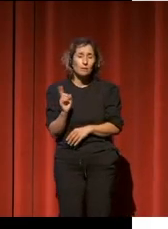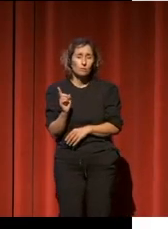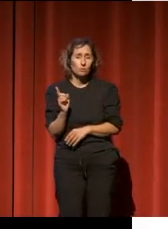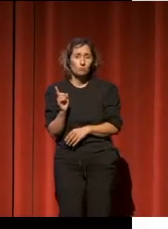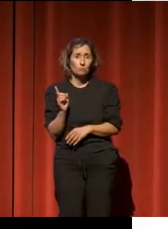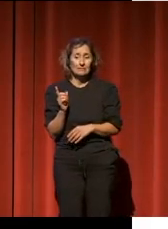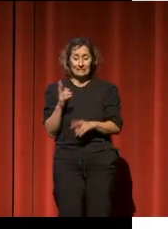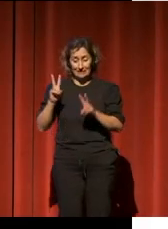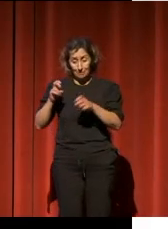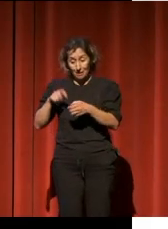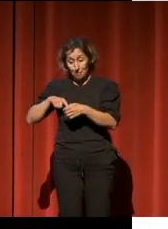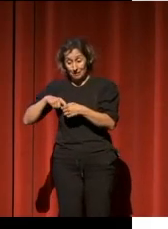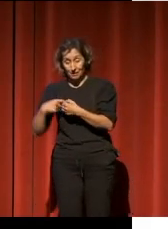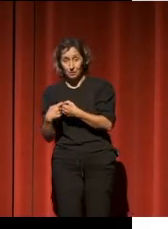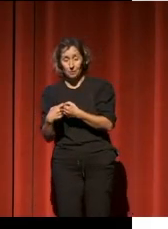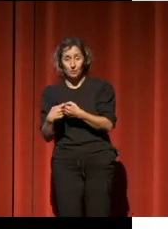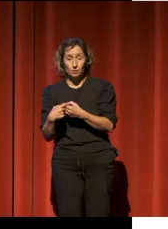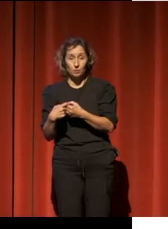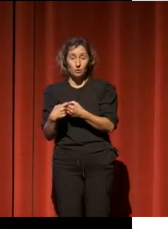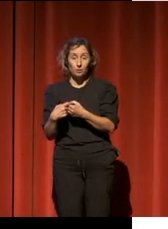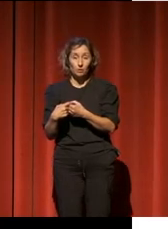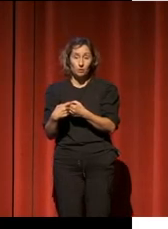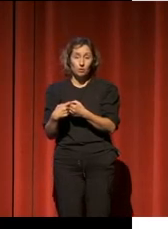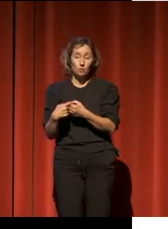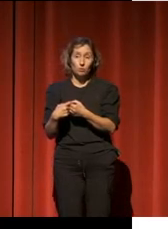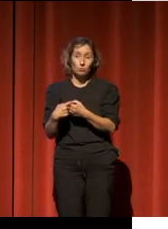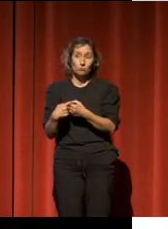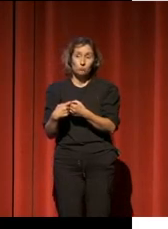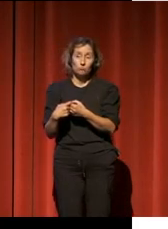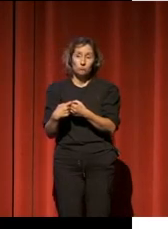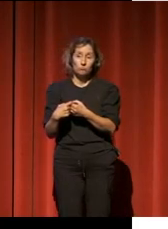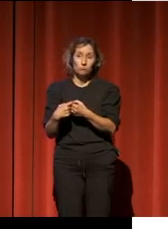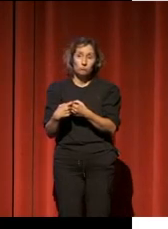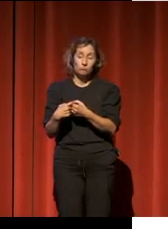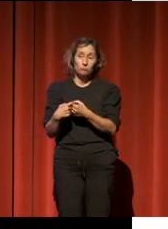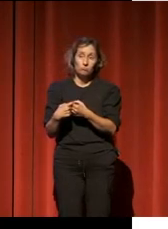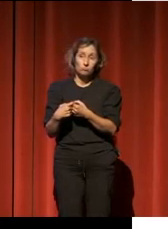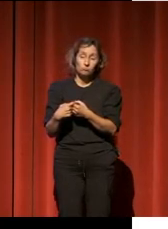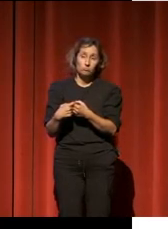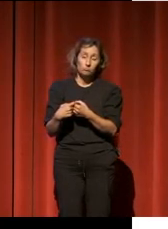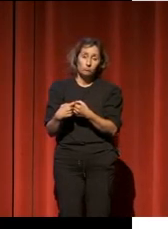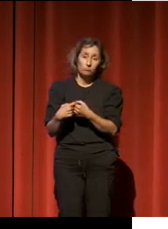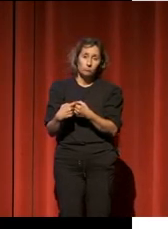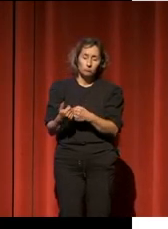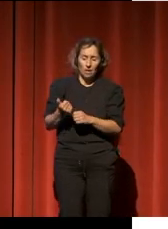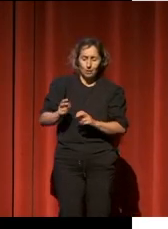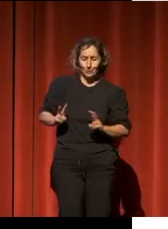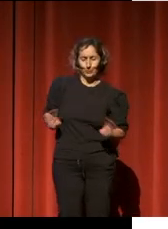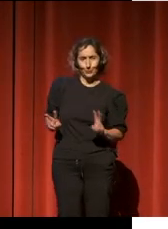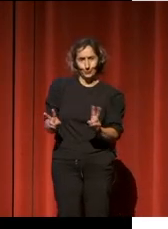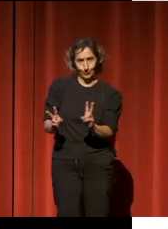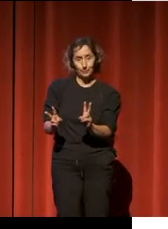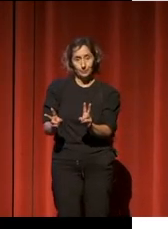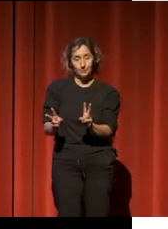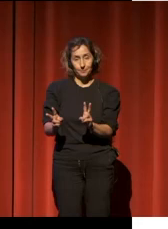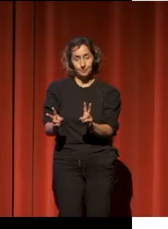participación tiene este elemento como de mucha vivacidad